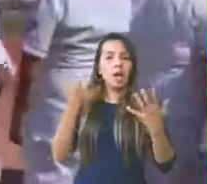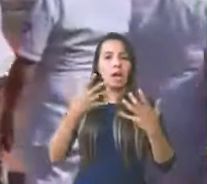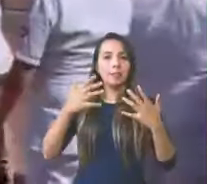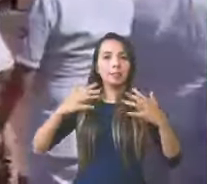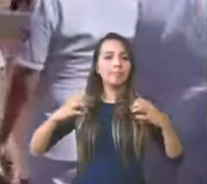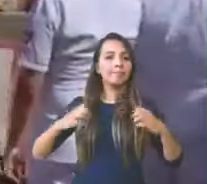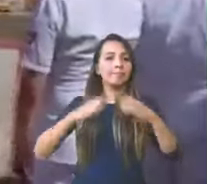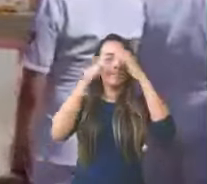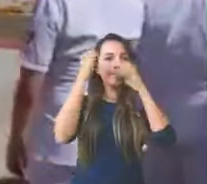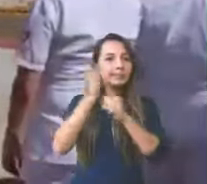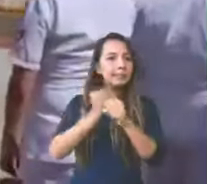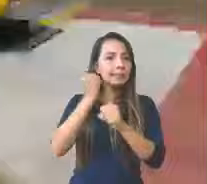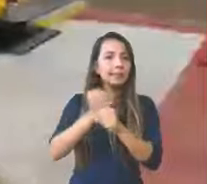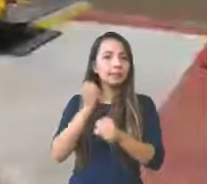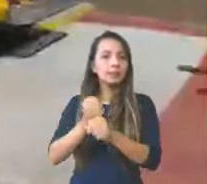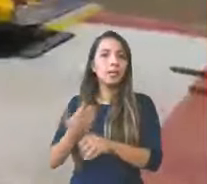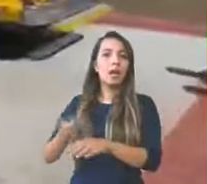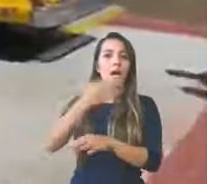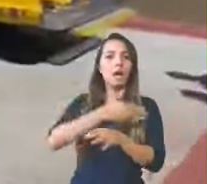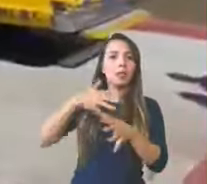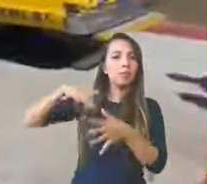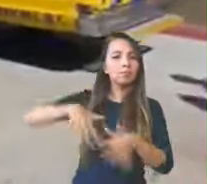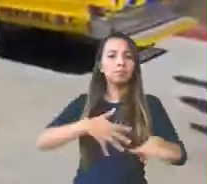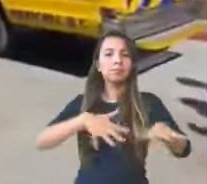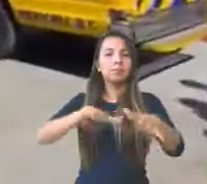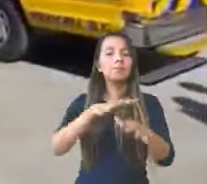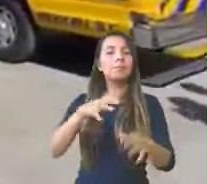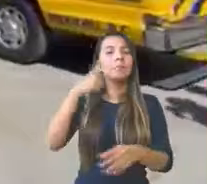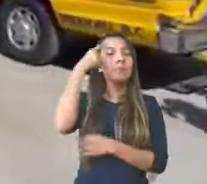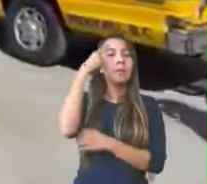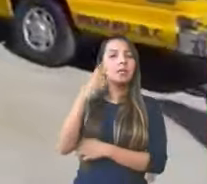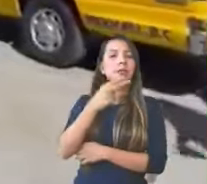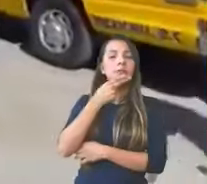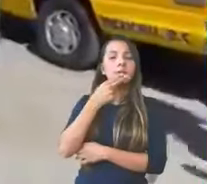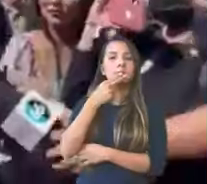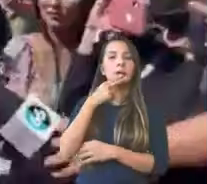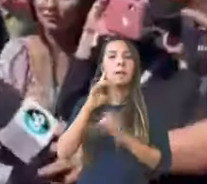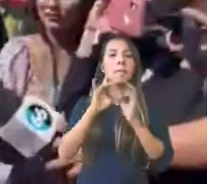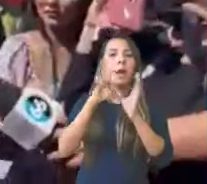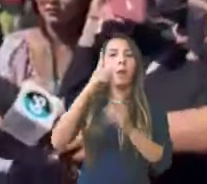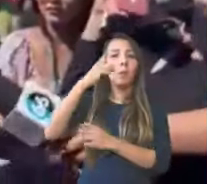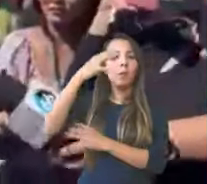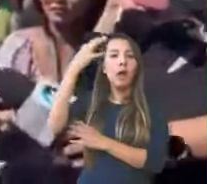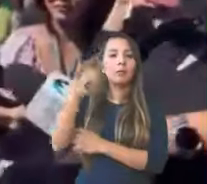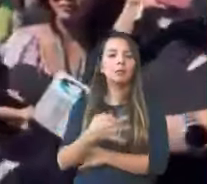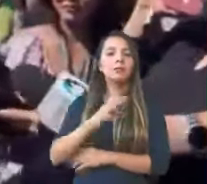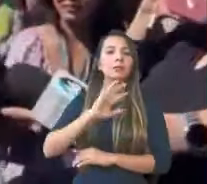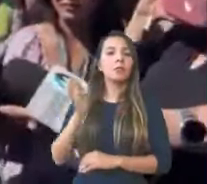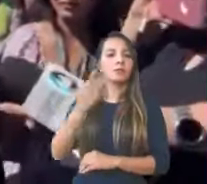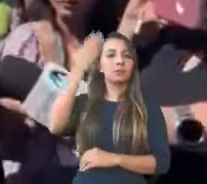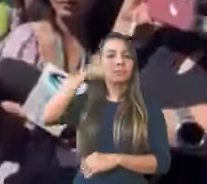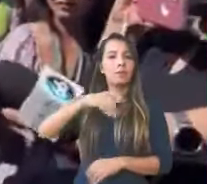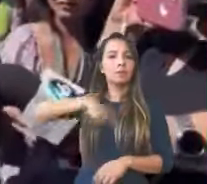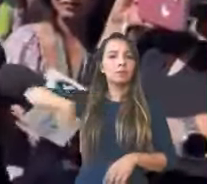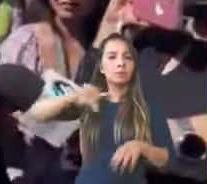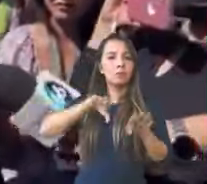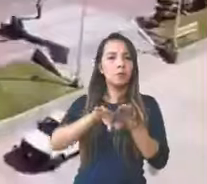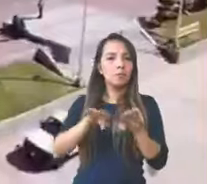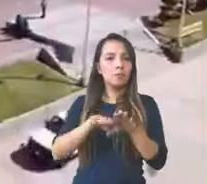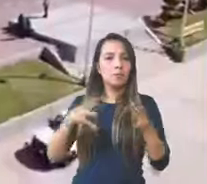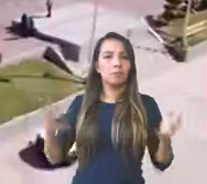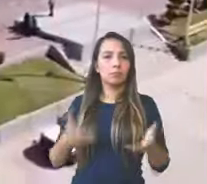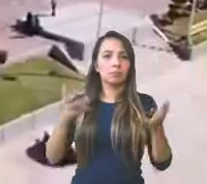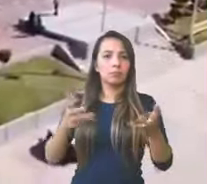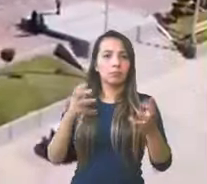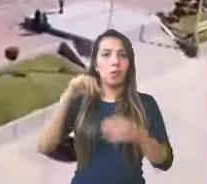a presentarse un siniestro de esta naturaleza, estemos lo mejor preparados. El simulacro realizado el día de hoy a las